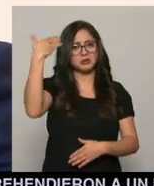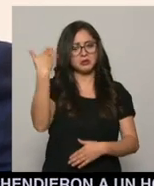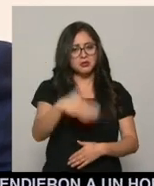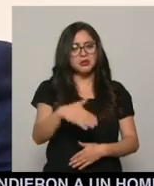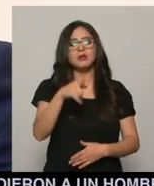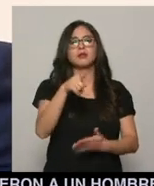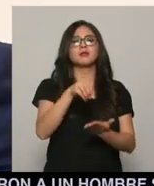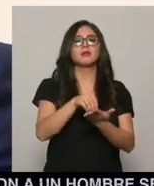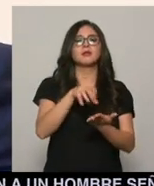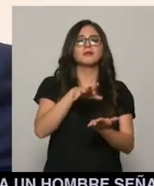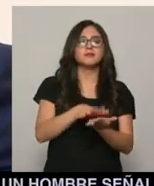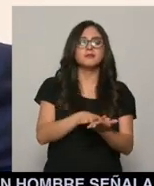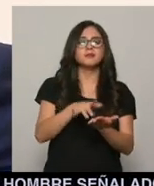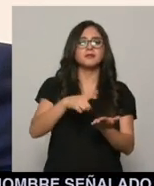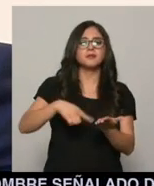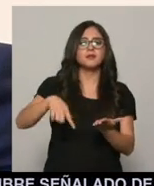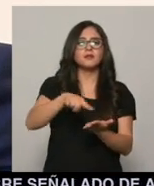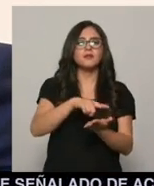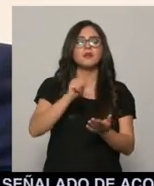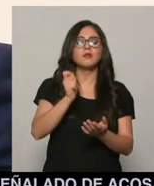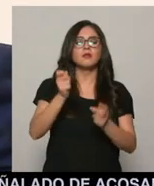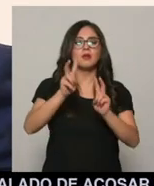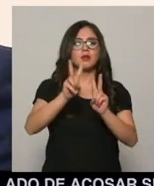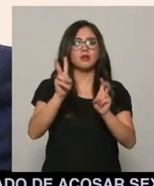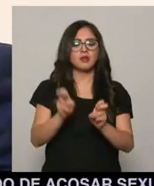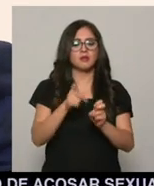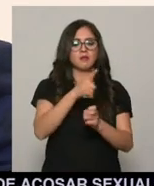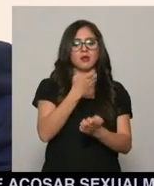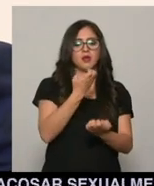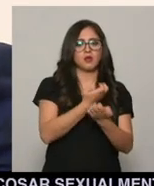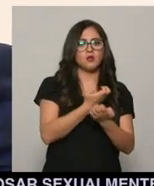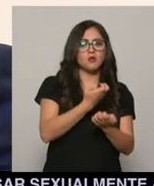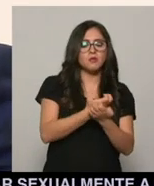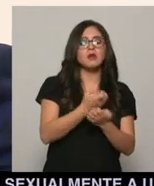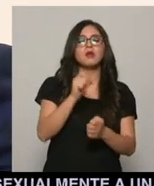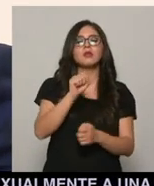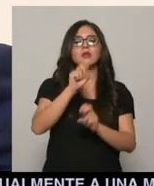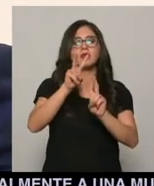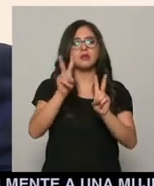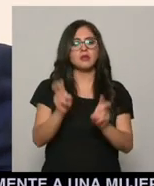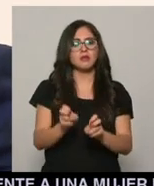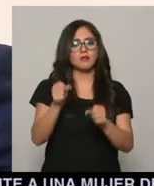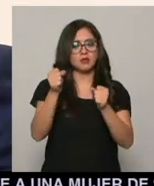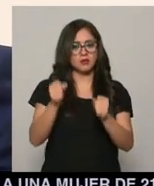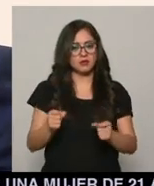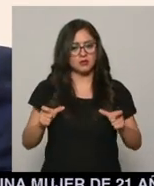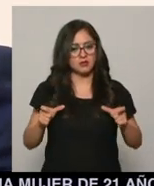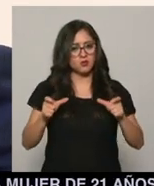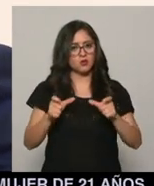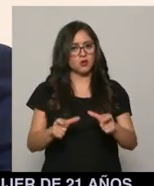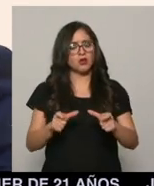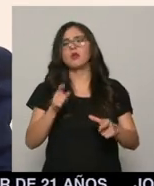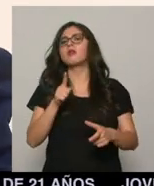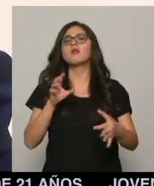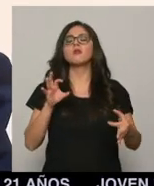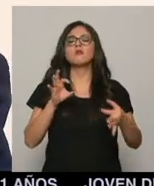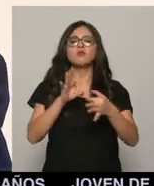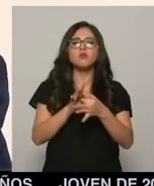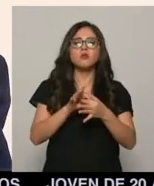están enmarcados sobre todo en la área económica y en la área de seguridad, que son problemas estructurales que